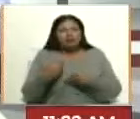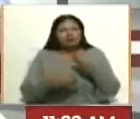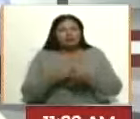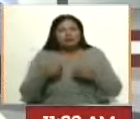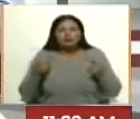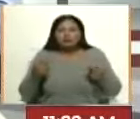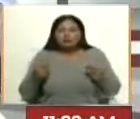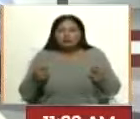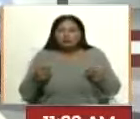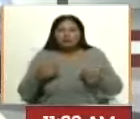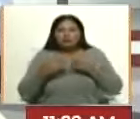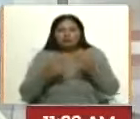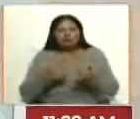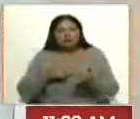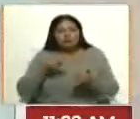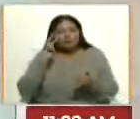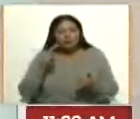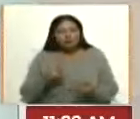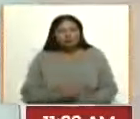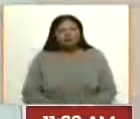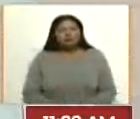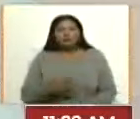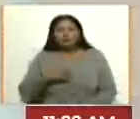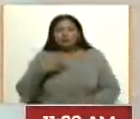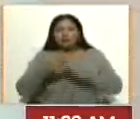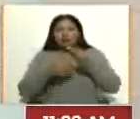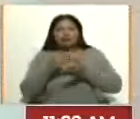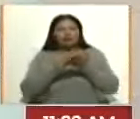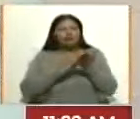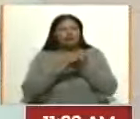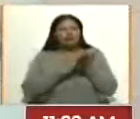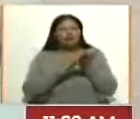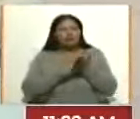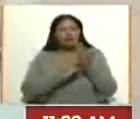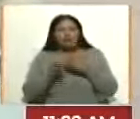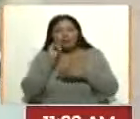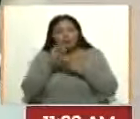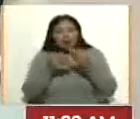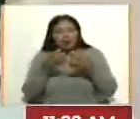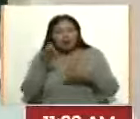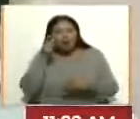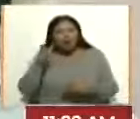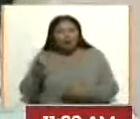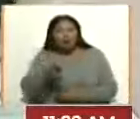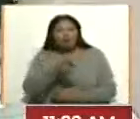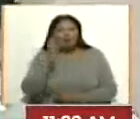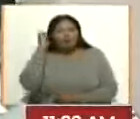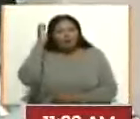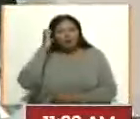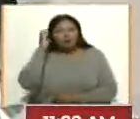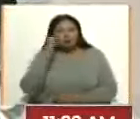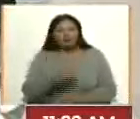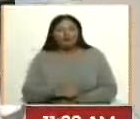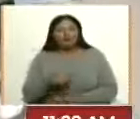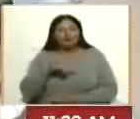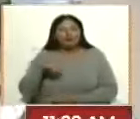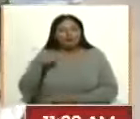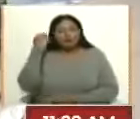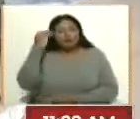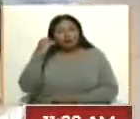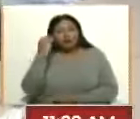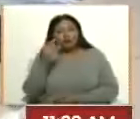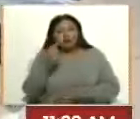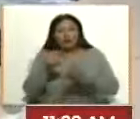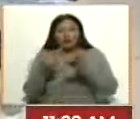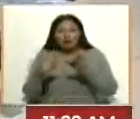y eso es legítimo, darle solución a la demanda energética de los pueblos de Europa. Nosotros creemos que este tipo de